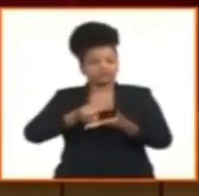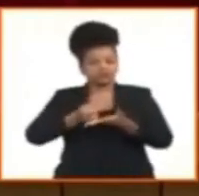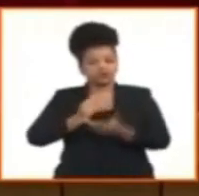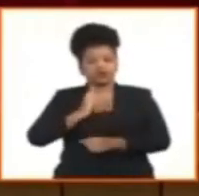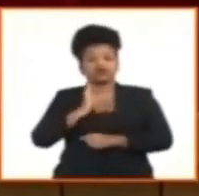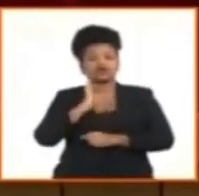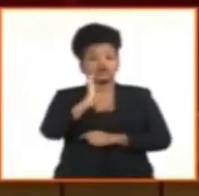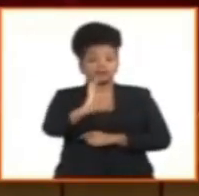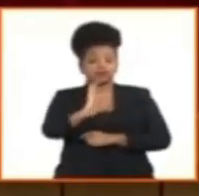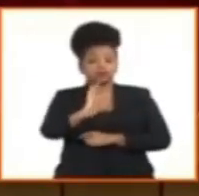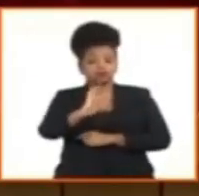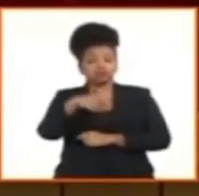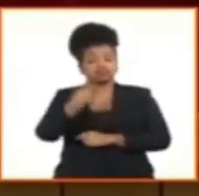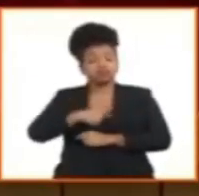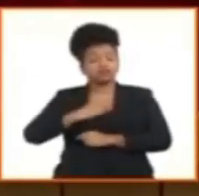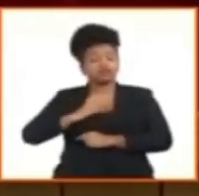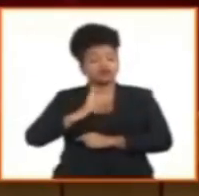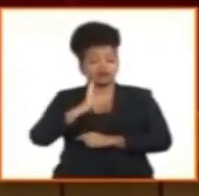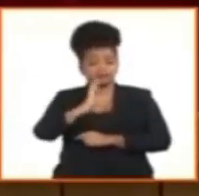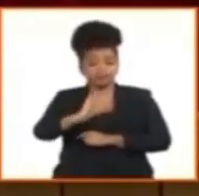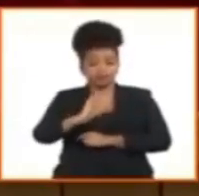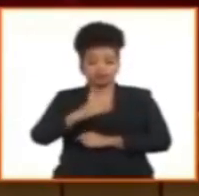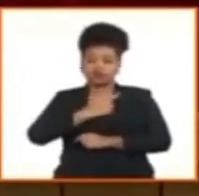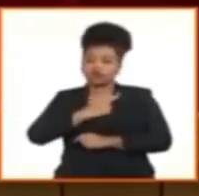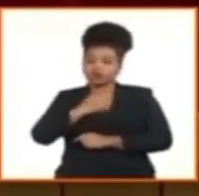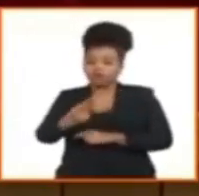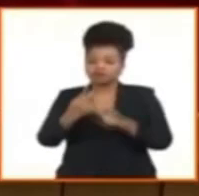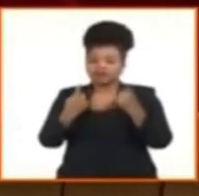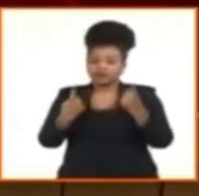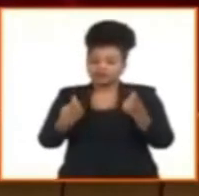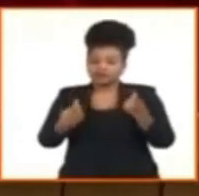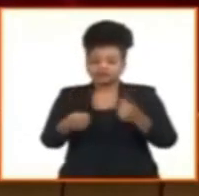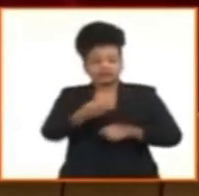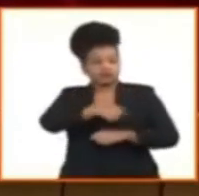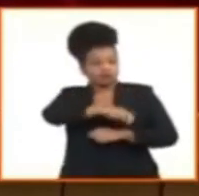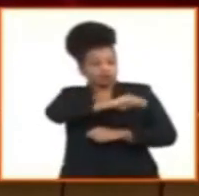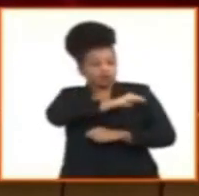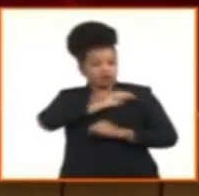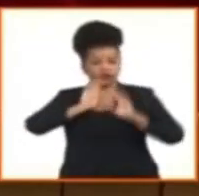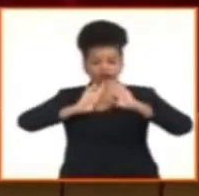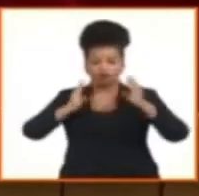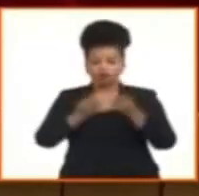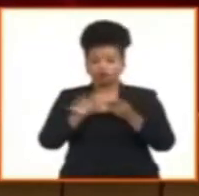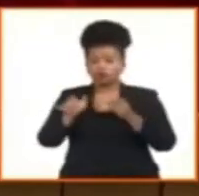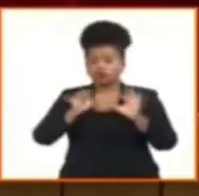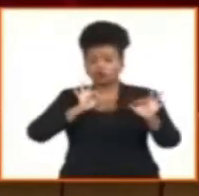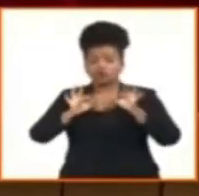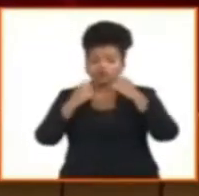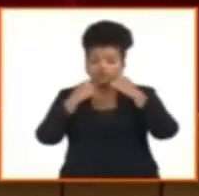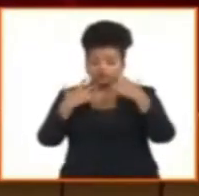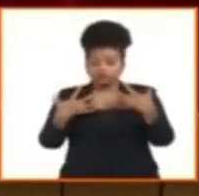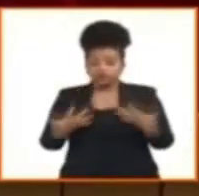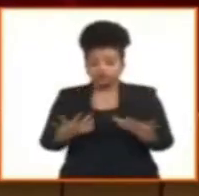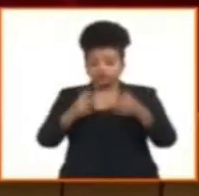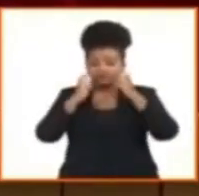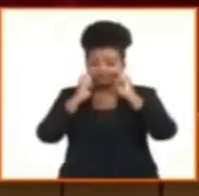se quiere dar una respuesta efectiva a las necesidades y anhelos de todos los pueblos y preservar lo más valioso, la vida y la